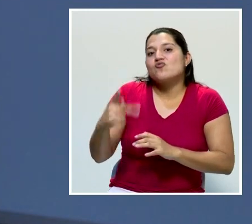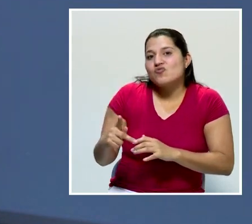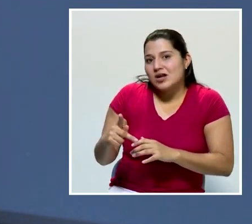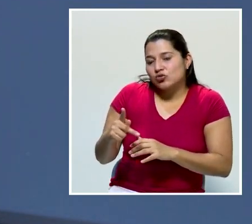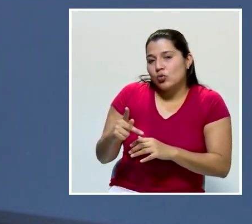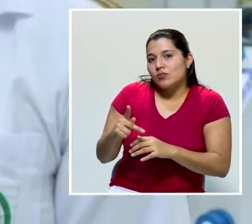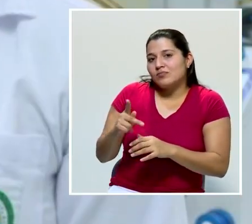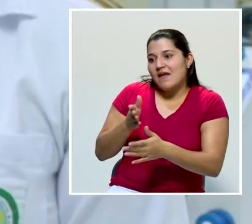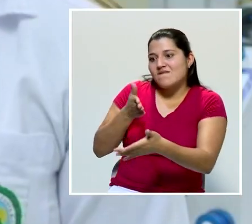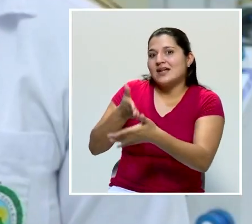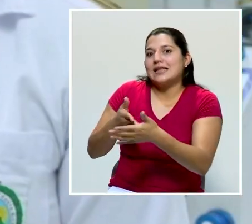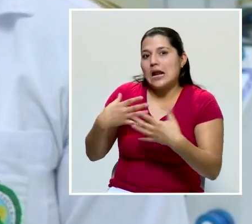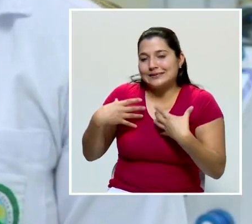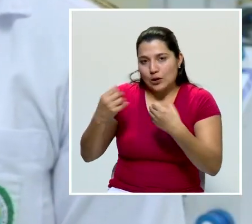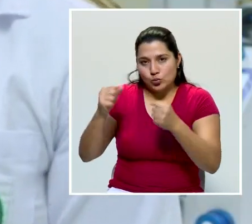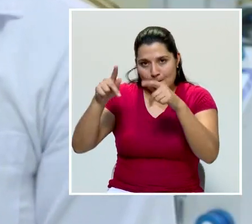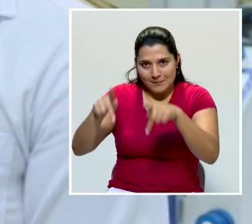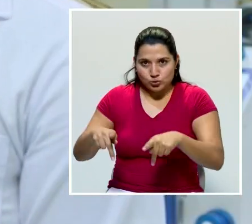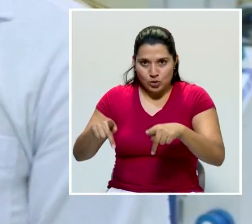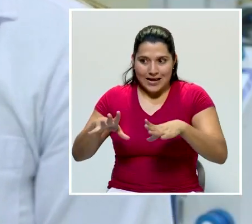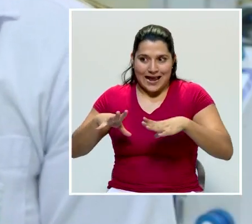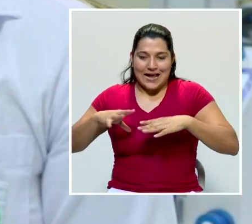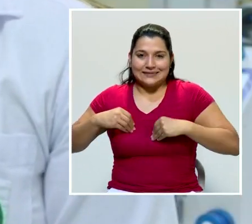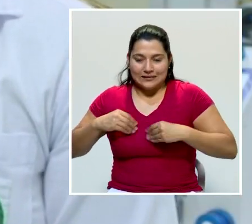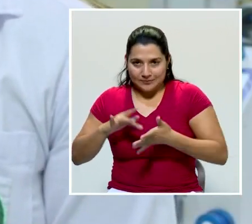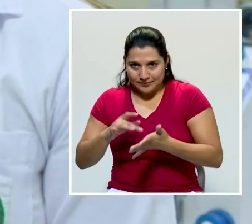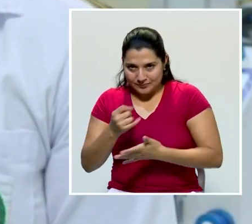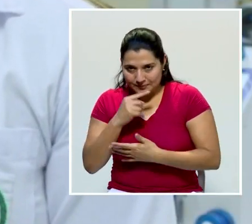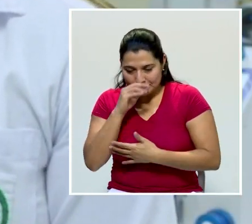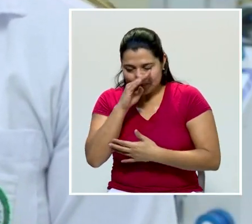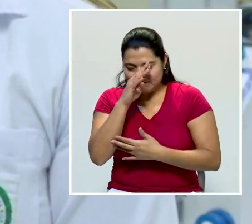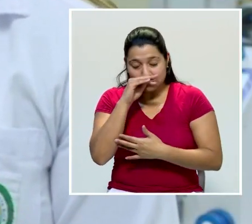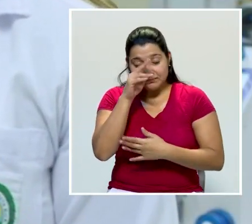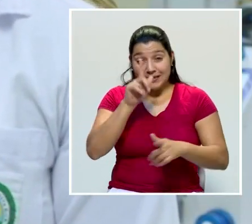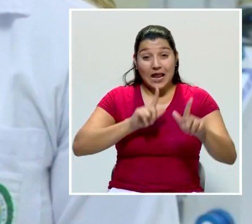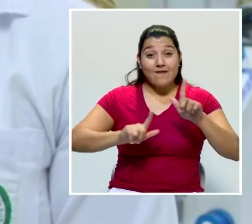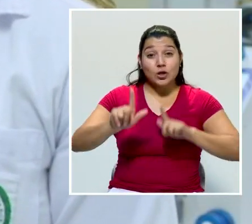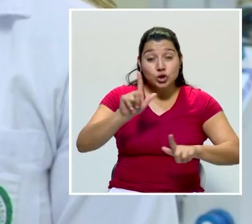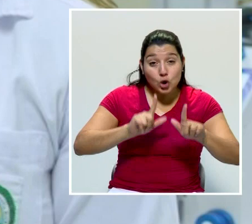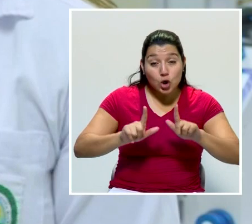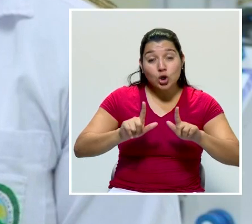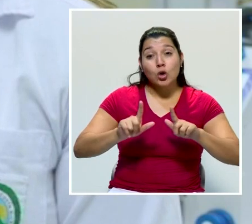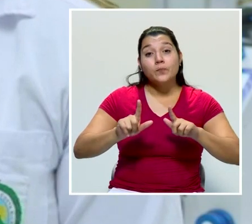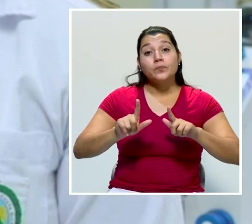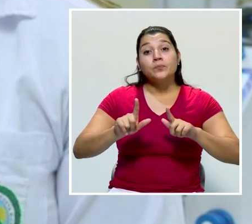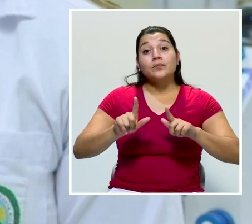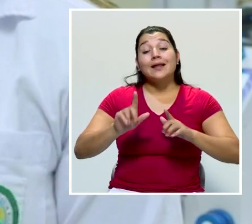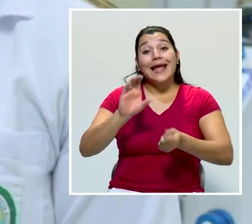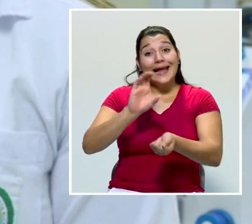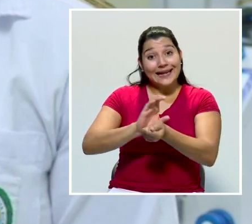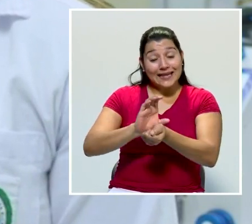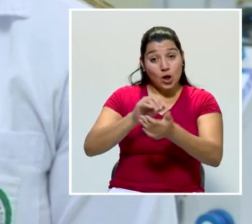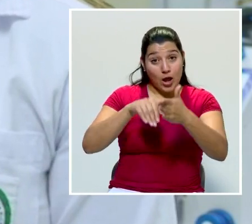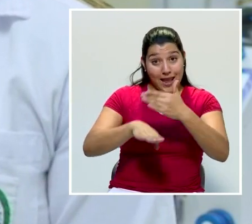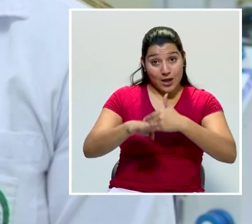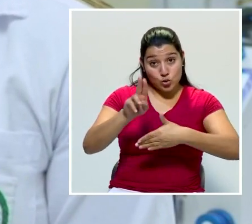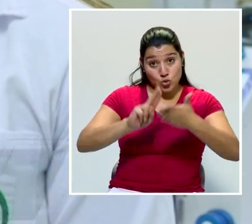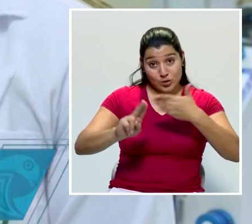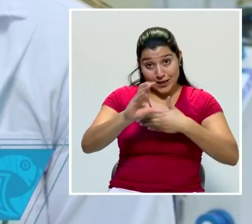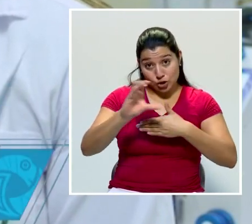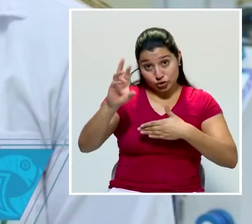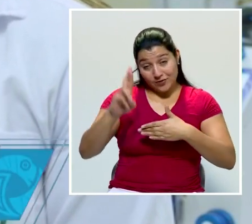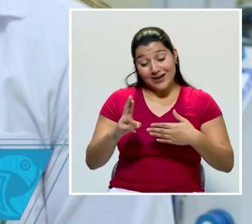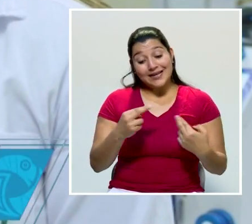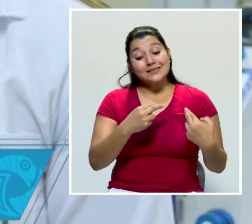del receptor. El Laboratorio Clínico de la Universidad de Costa Rica va a realizar los análisis de las muestras de los donantes